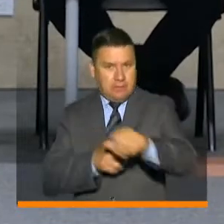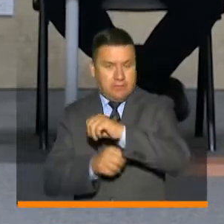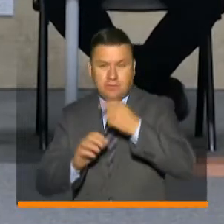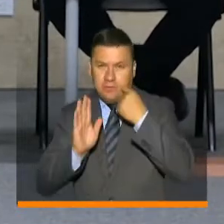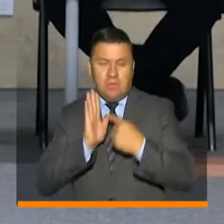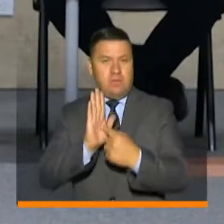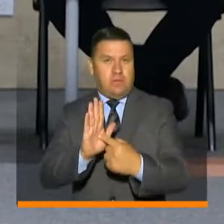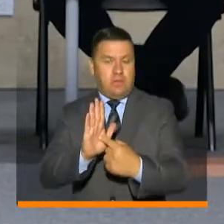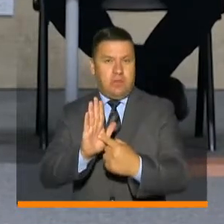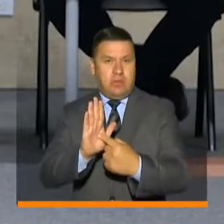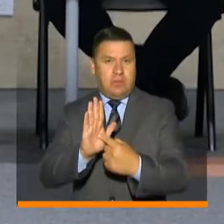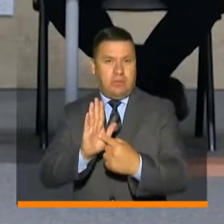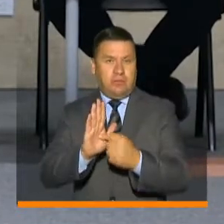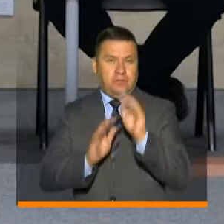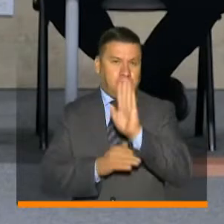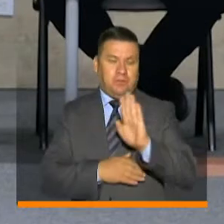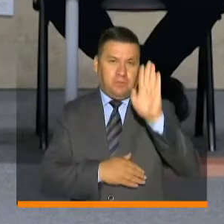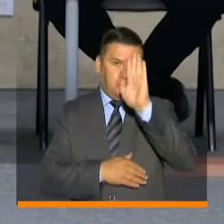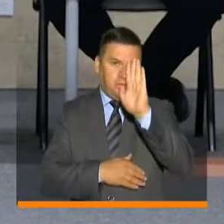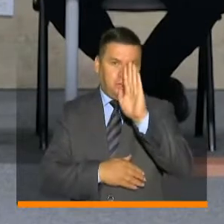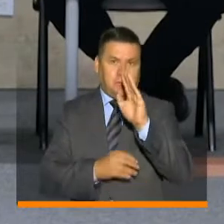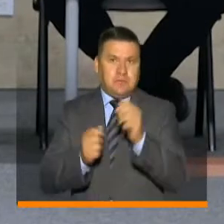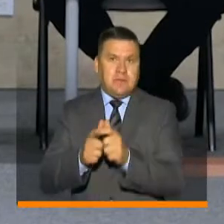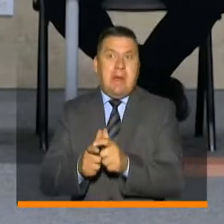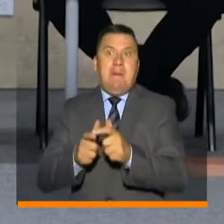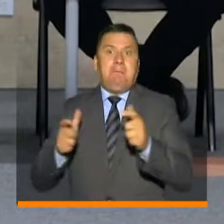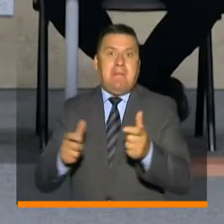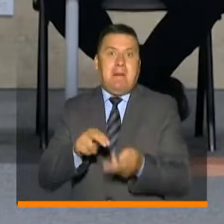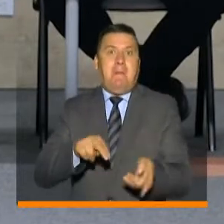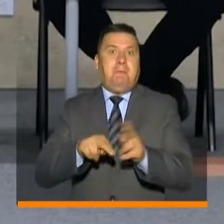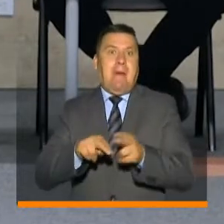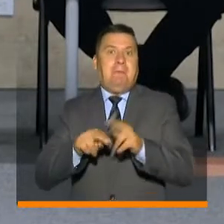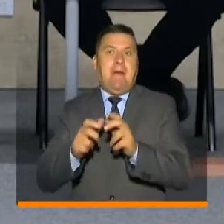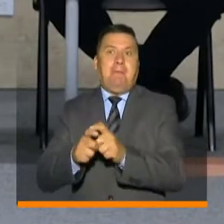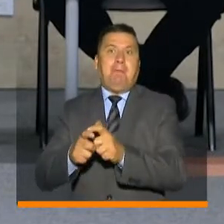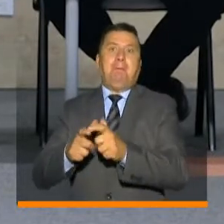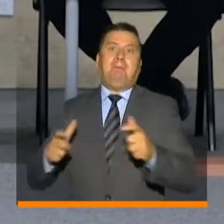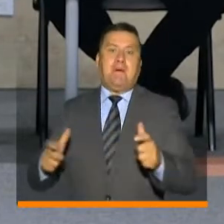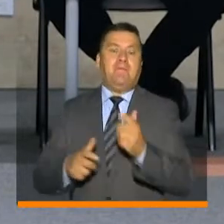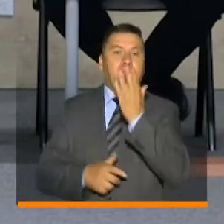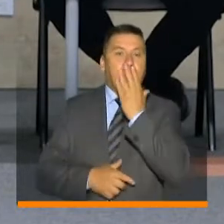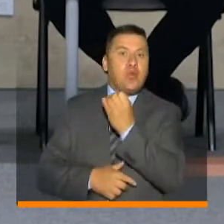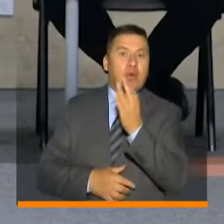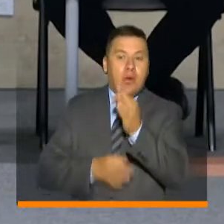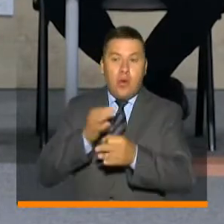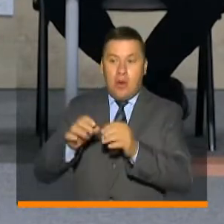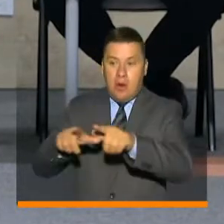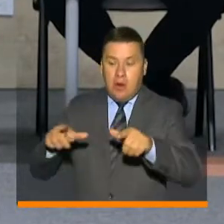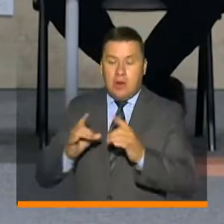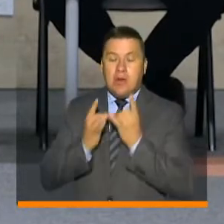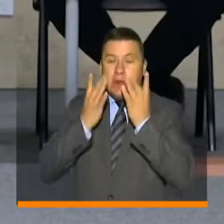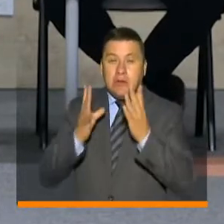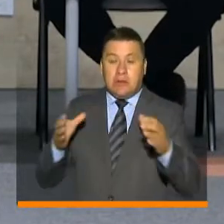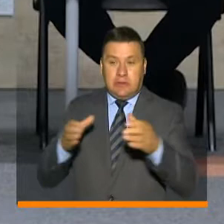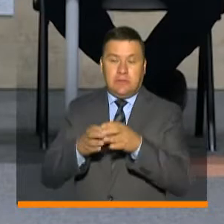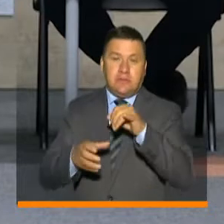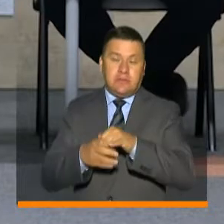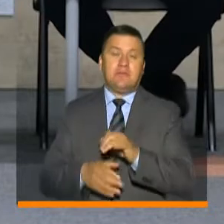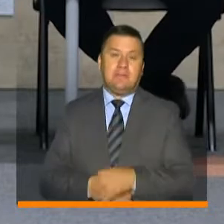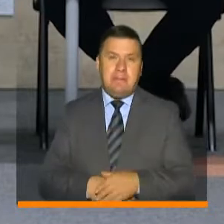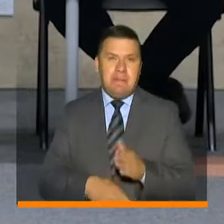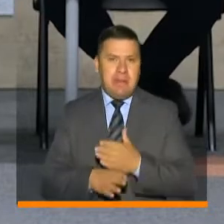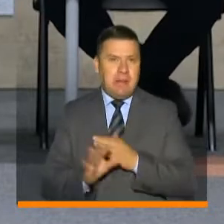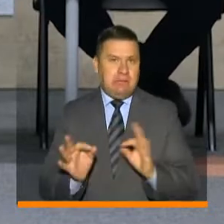del departamento se ha más que triplicado en el número de cuidados más de cuidado intensivo. De manera que hay